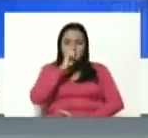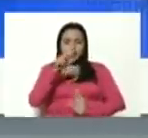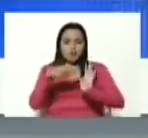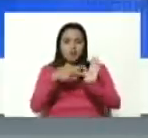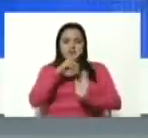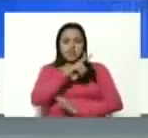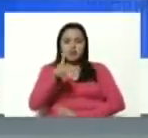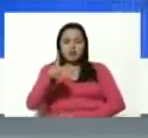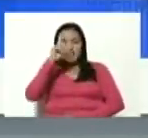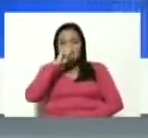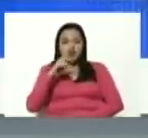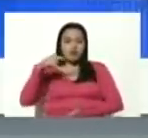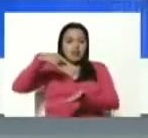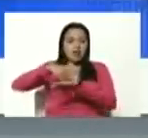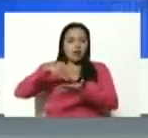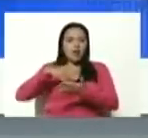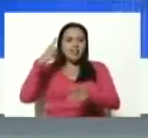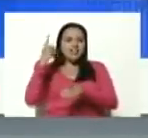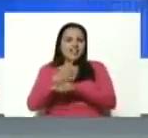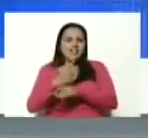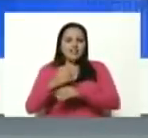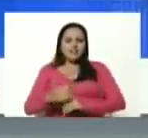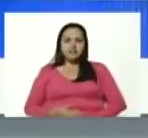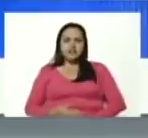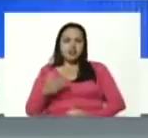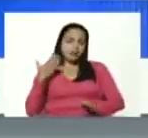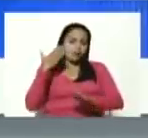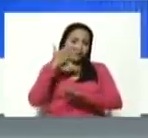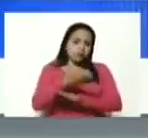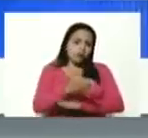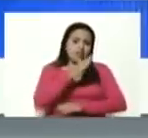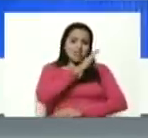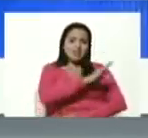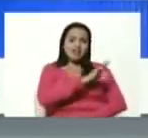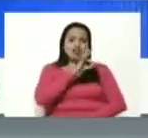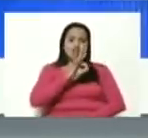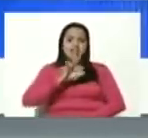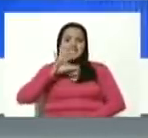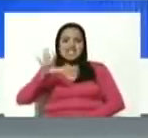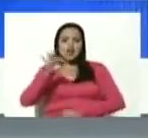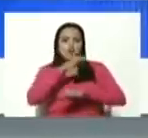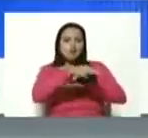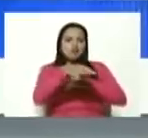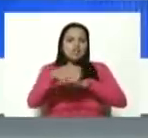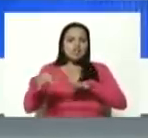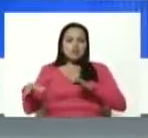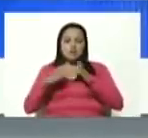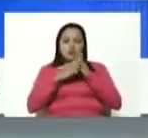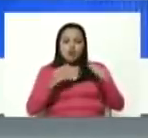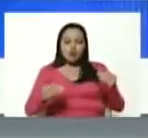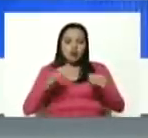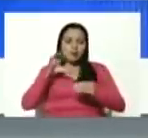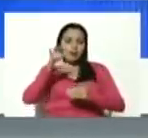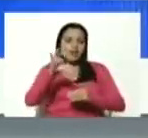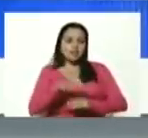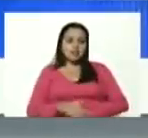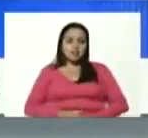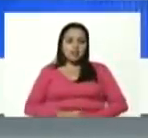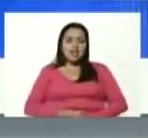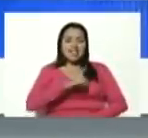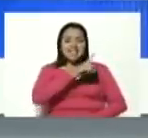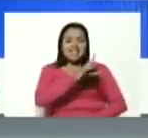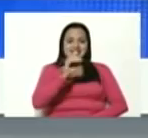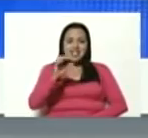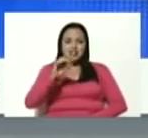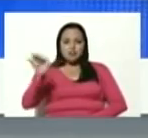Carabobo, deben llegar a los 335 municipios del país, al 100% de